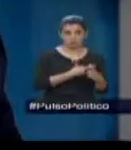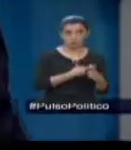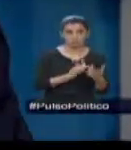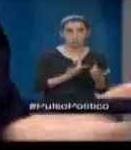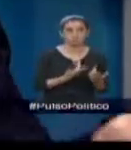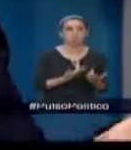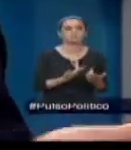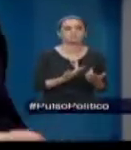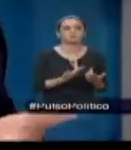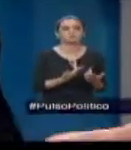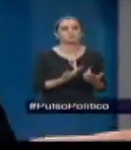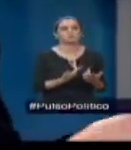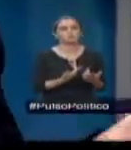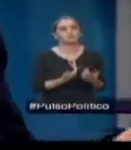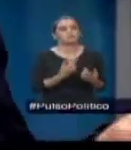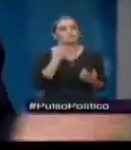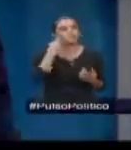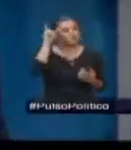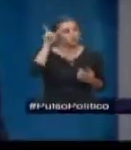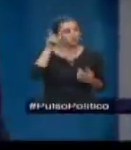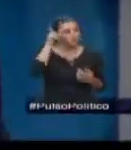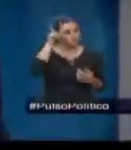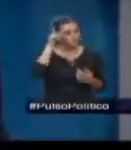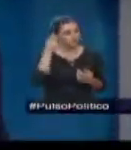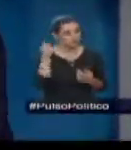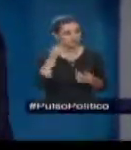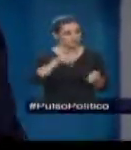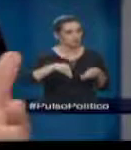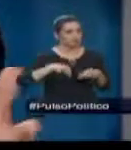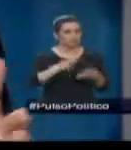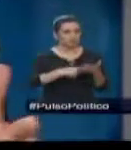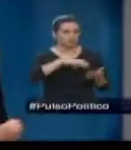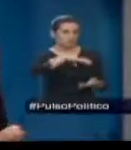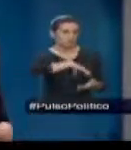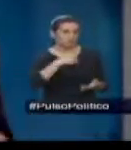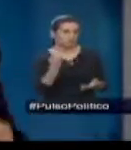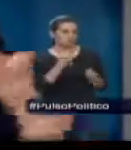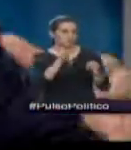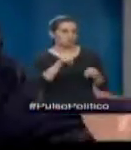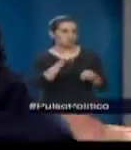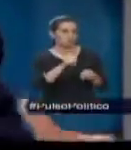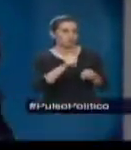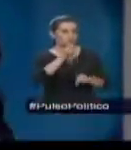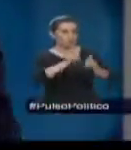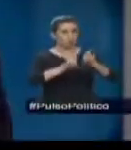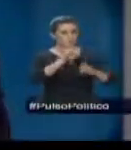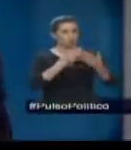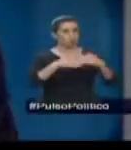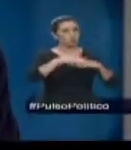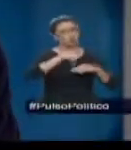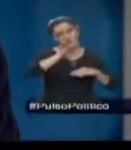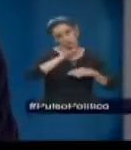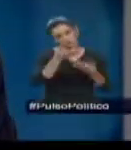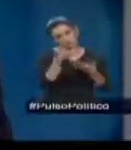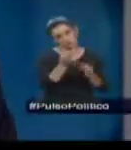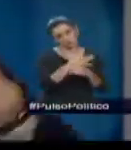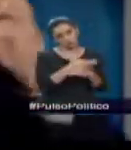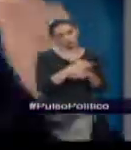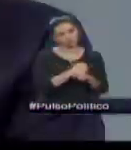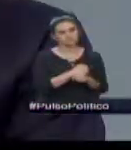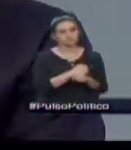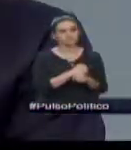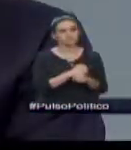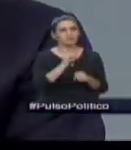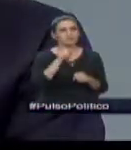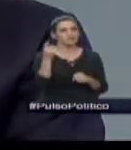fernando por lógica pues debemos aceptar de que los gases solamente pueden consultar los temas inherentes a su propia jurisdicción si